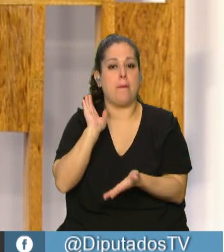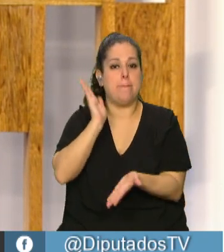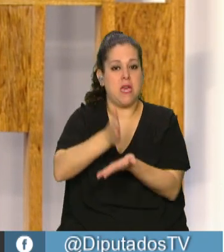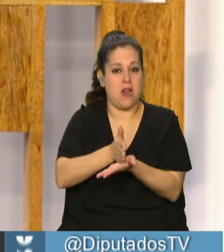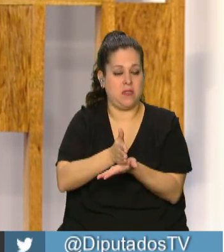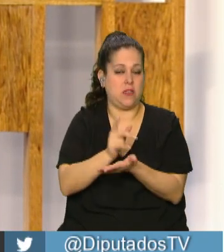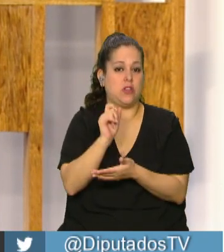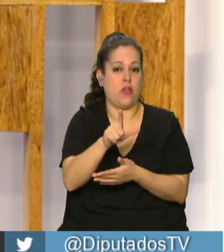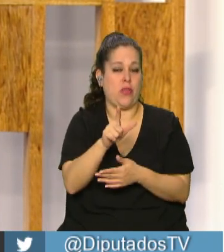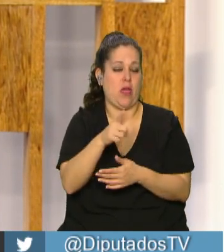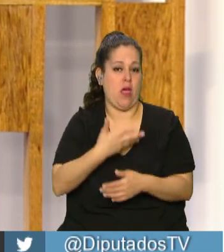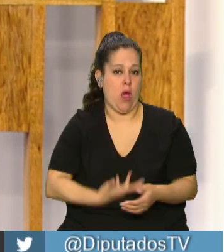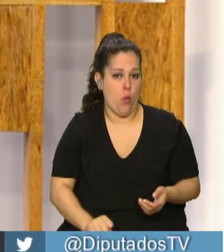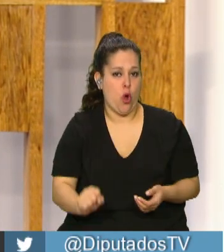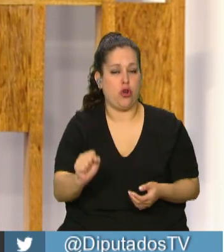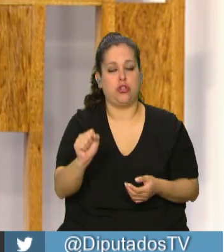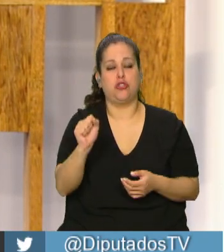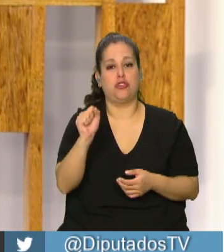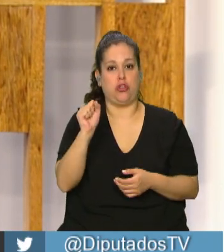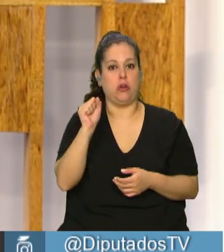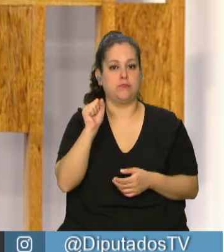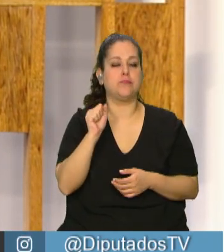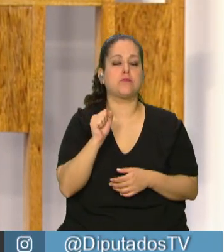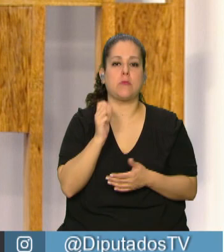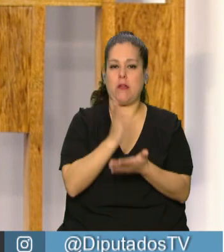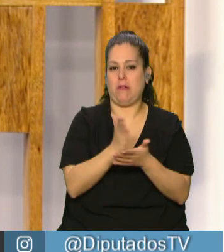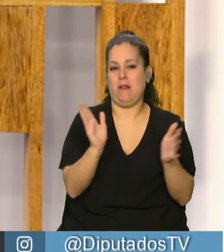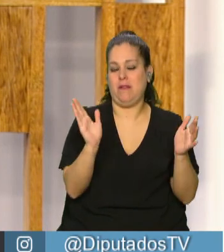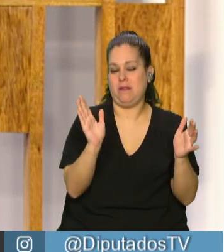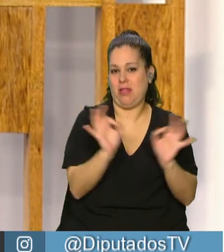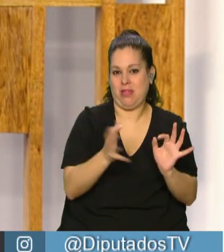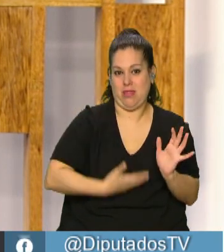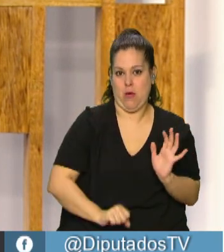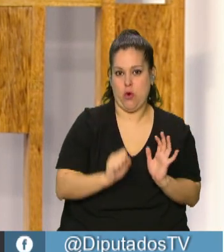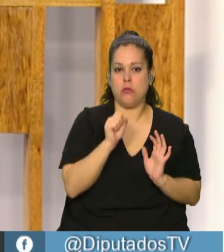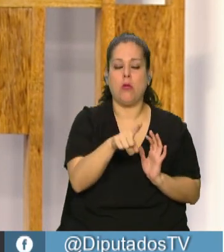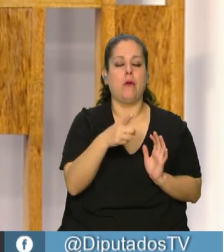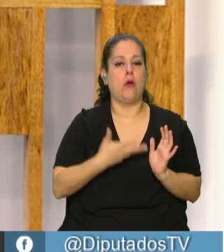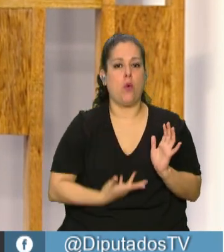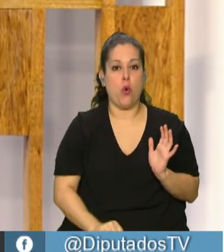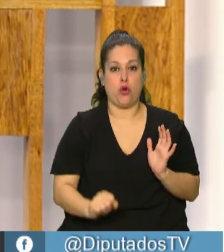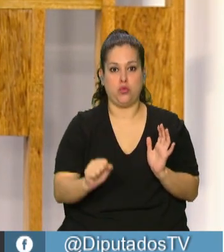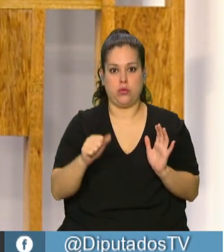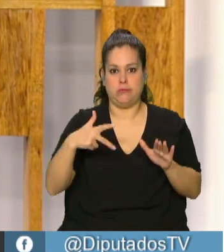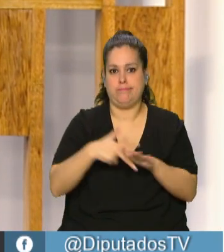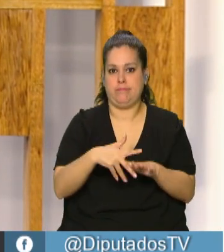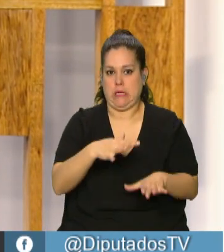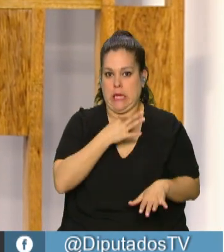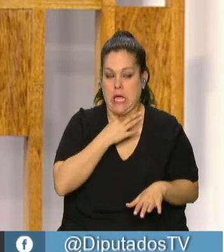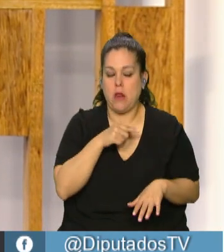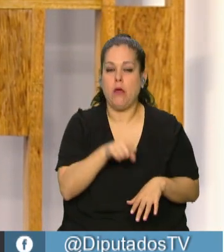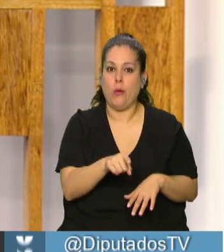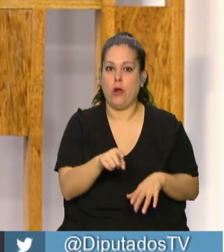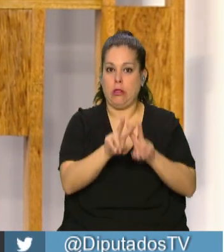penalización del aborto o la despenalización de la interrupción voluntaria del embarazo, en